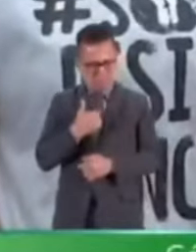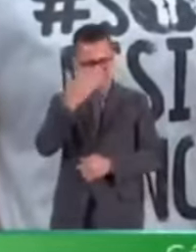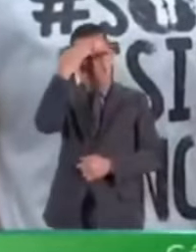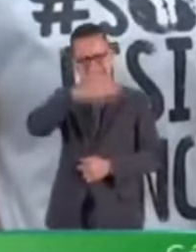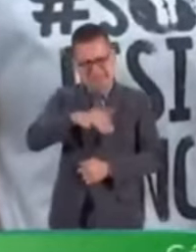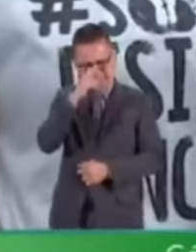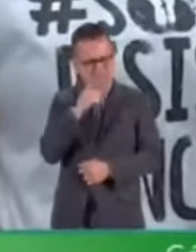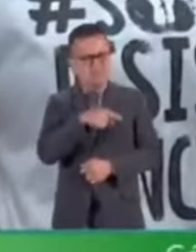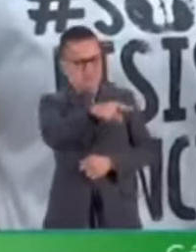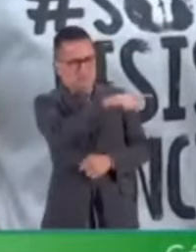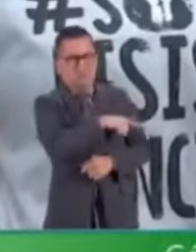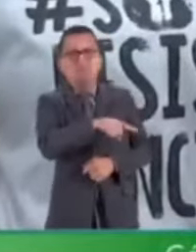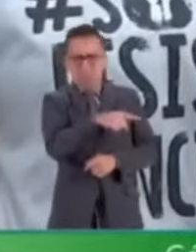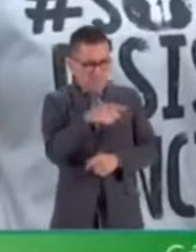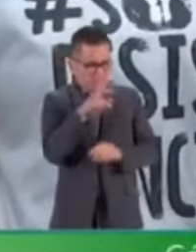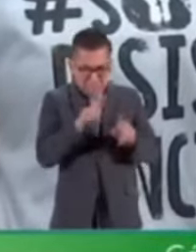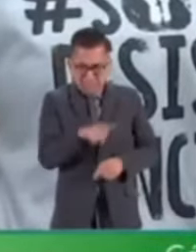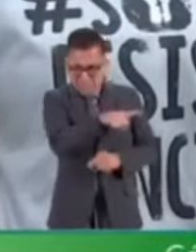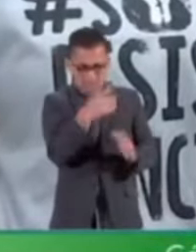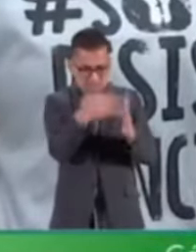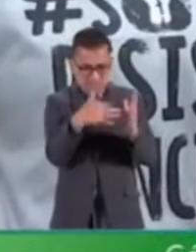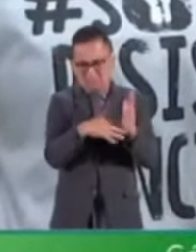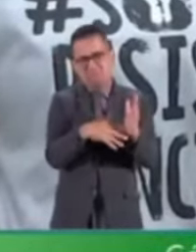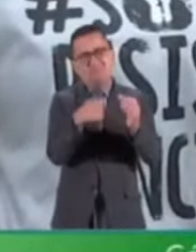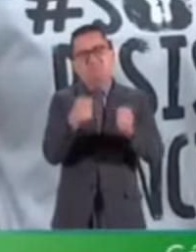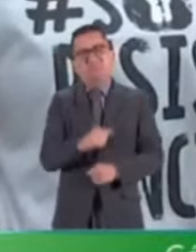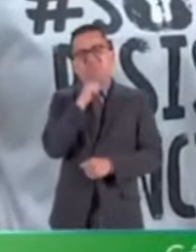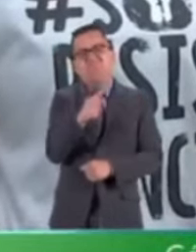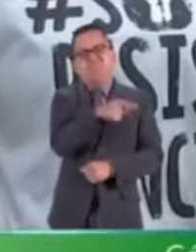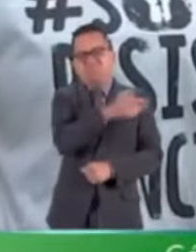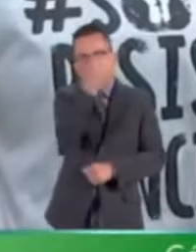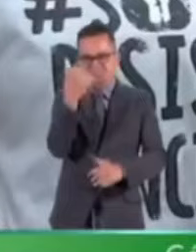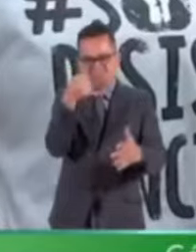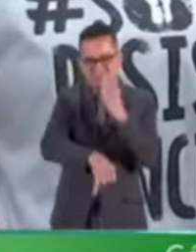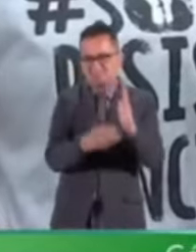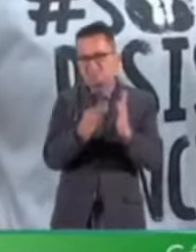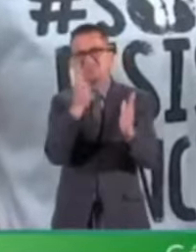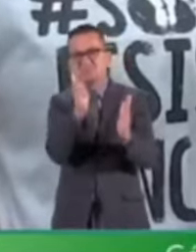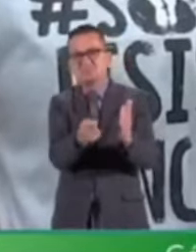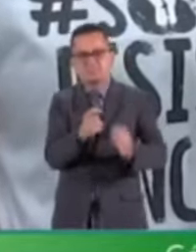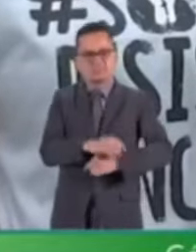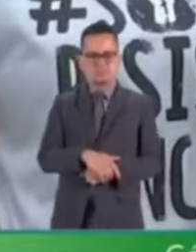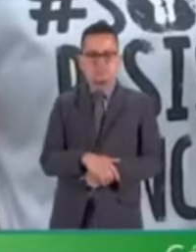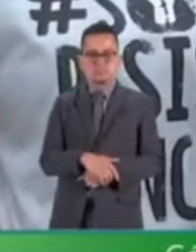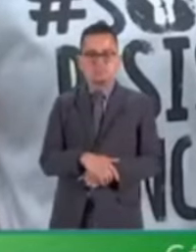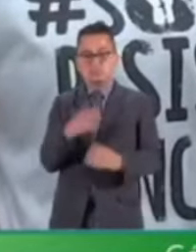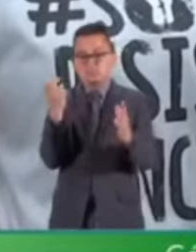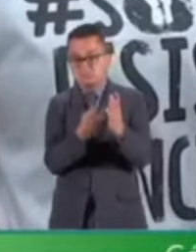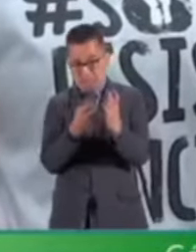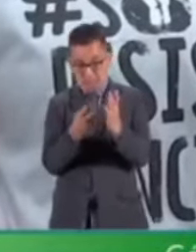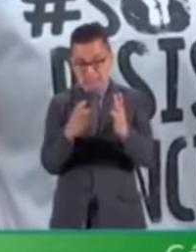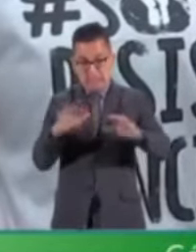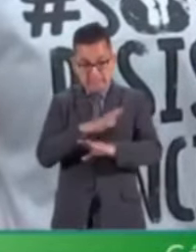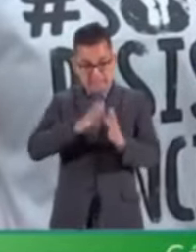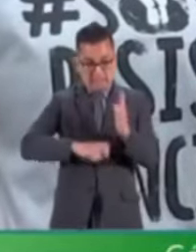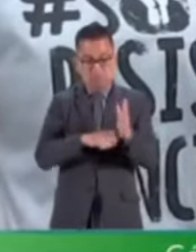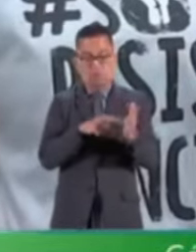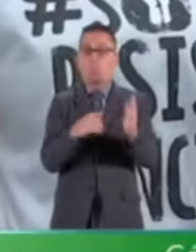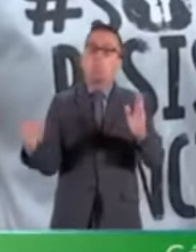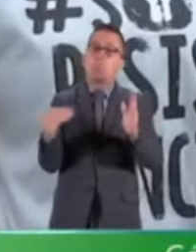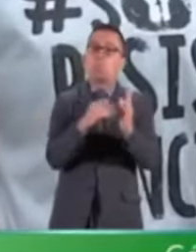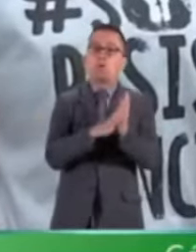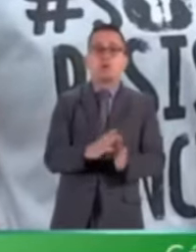del oficialismo, que ni siquiera conocen el trasfondo de esta reforma. En esta reforma se prevén 3 comités de